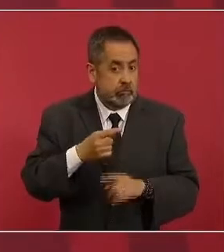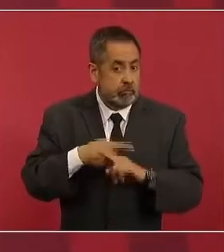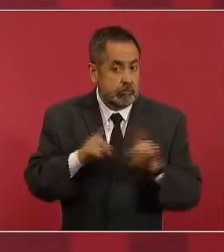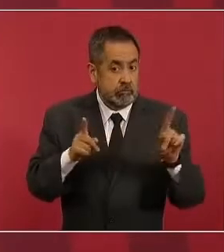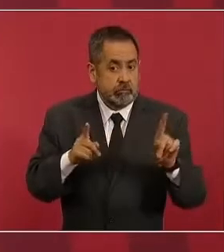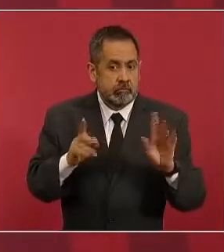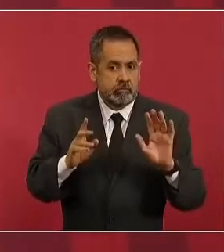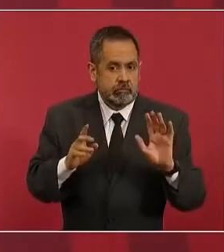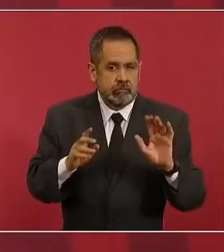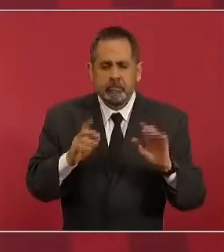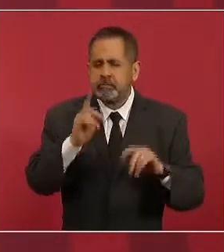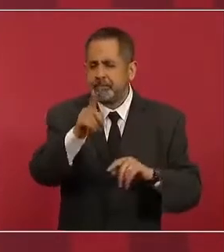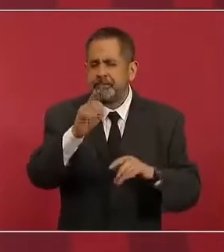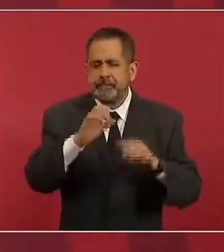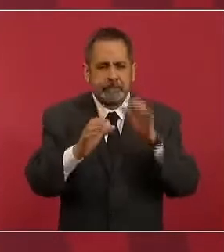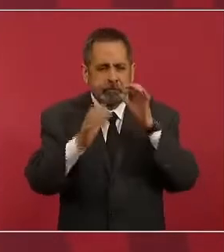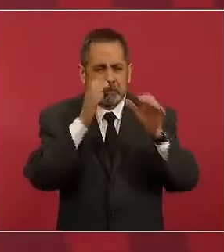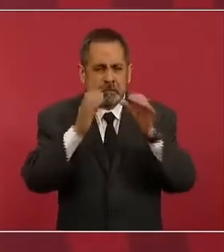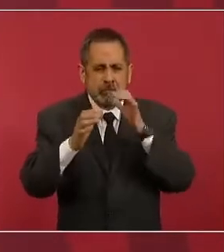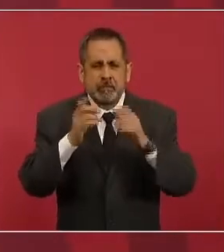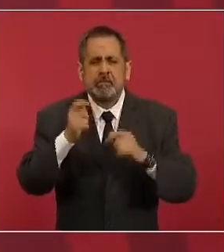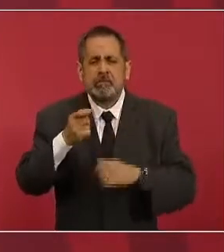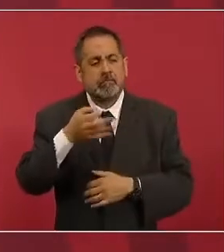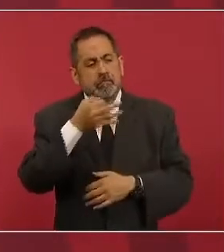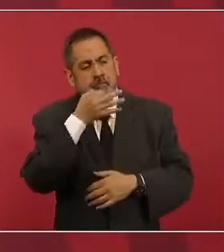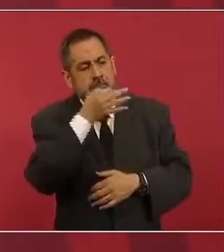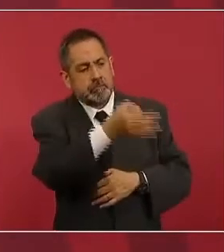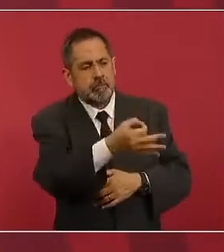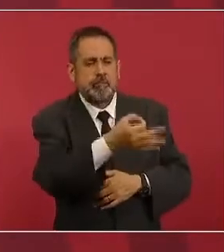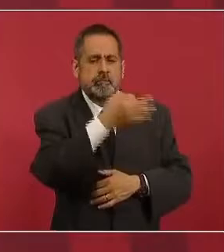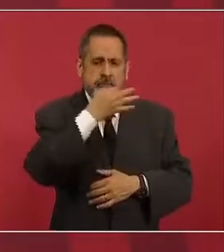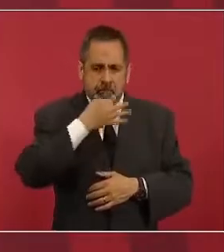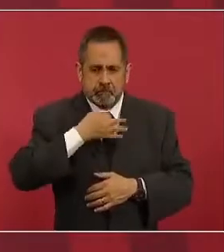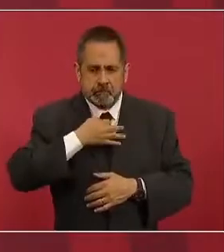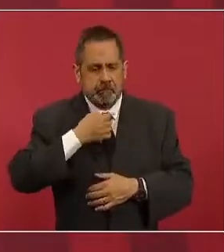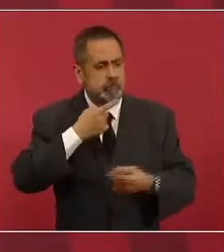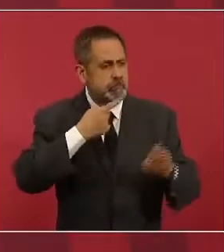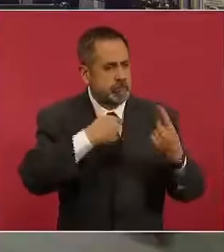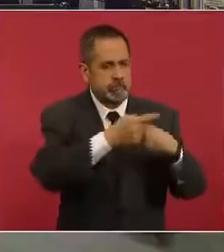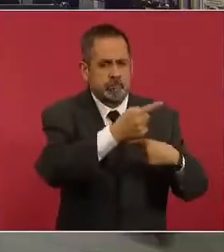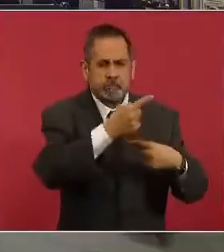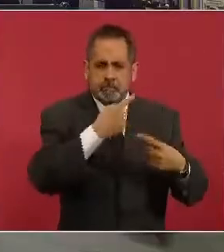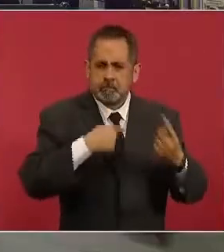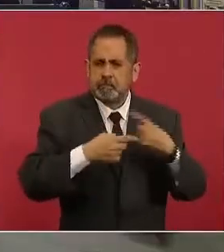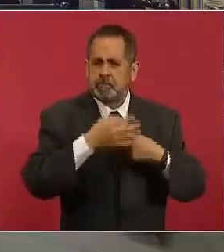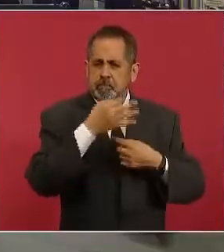¿Qué es la comunicación? Son mensajes de ida y vuelta.